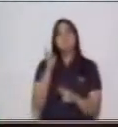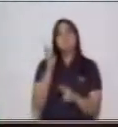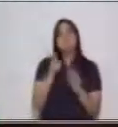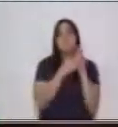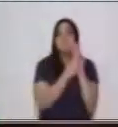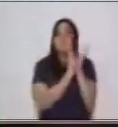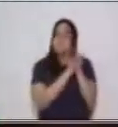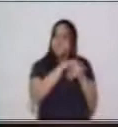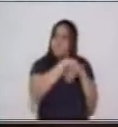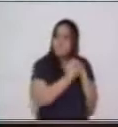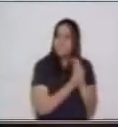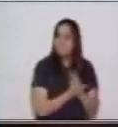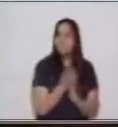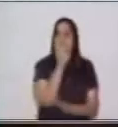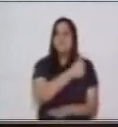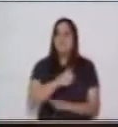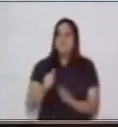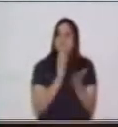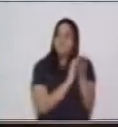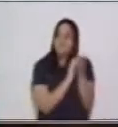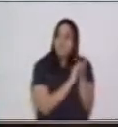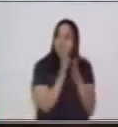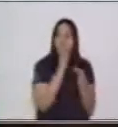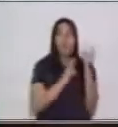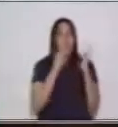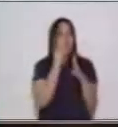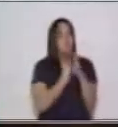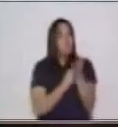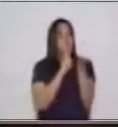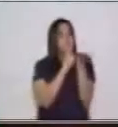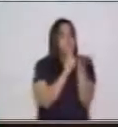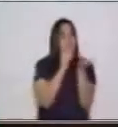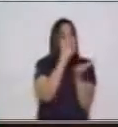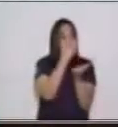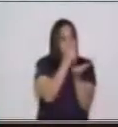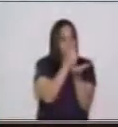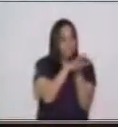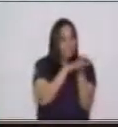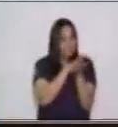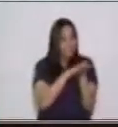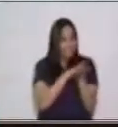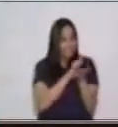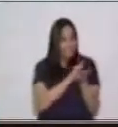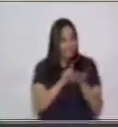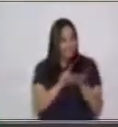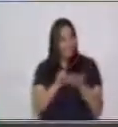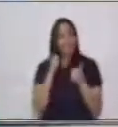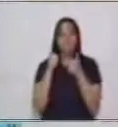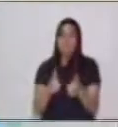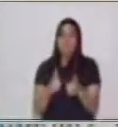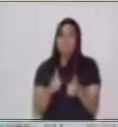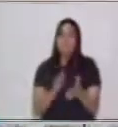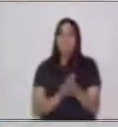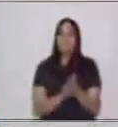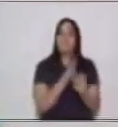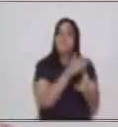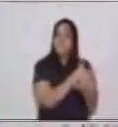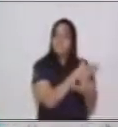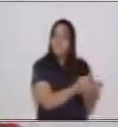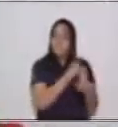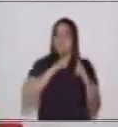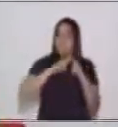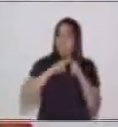manos constantemente con agua y jabón o utilices gel antibacterial. Muy bien, vamos a